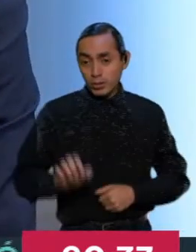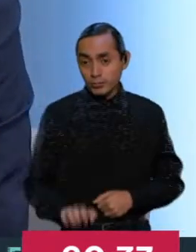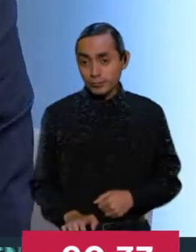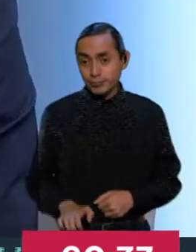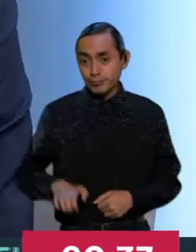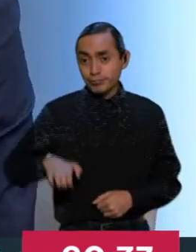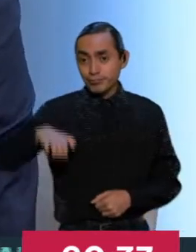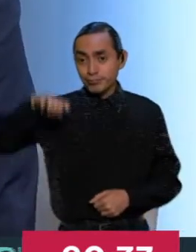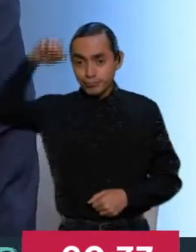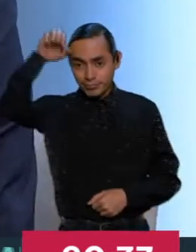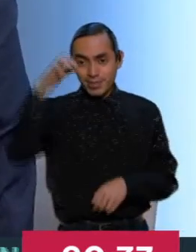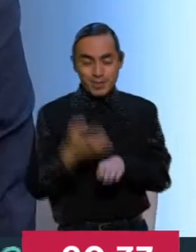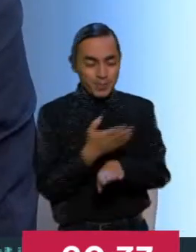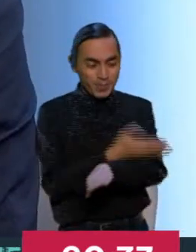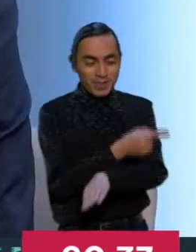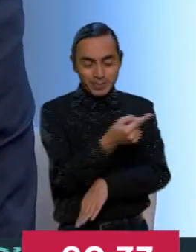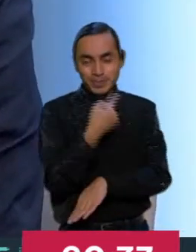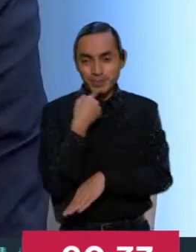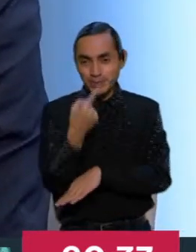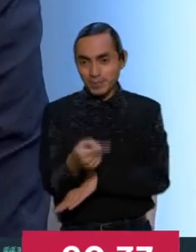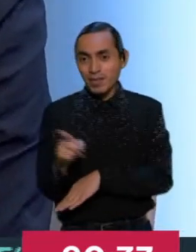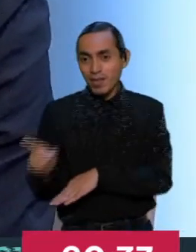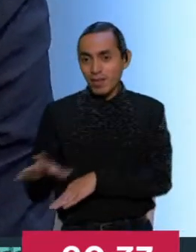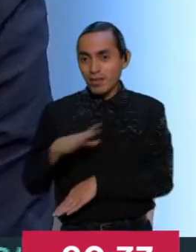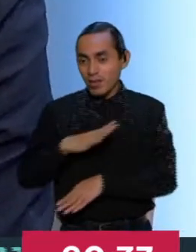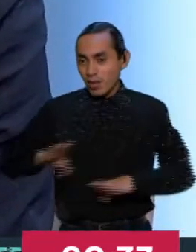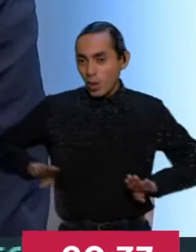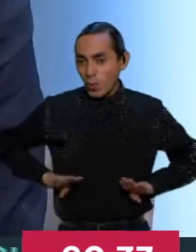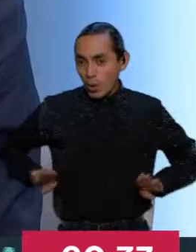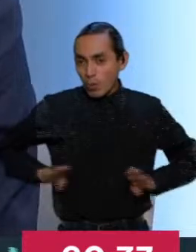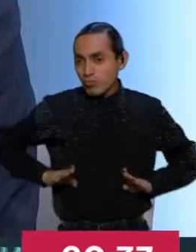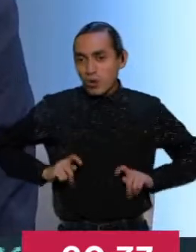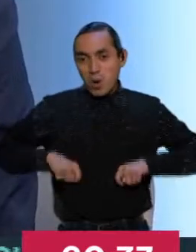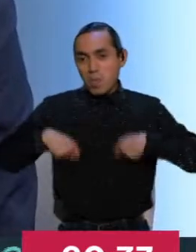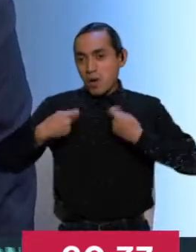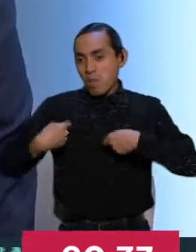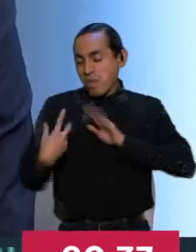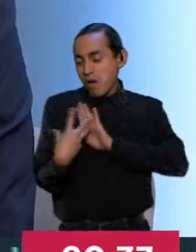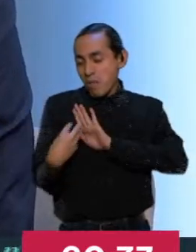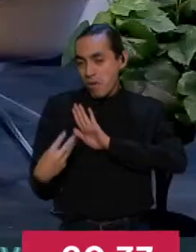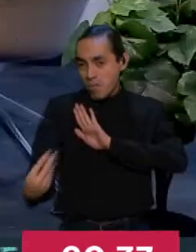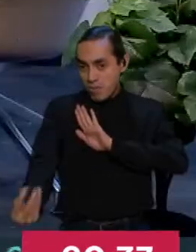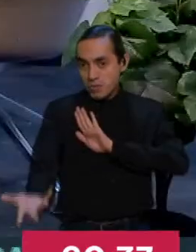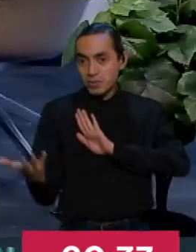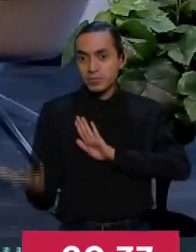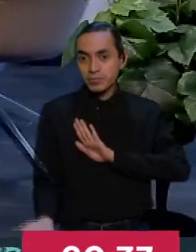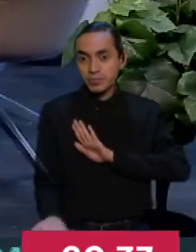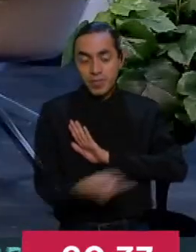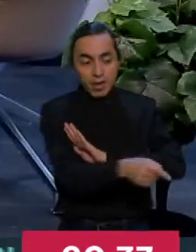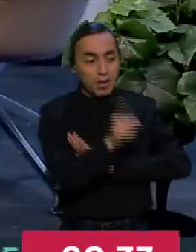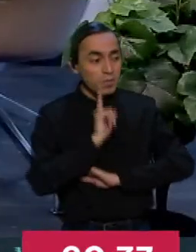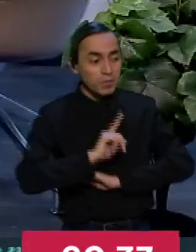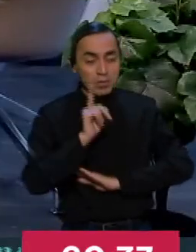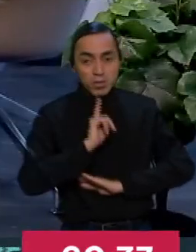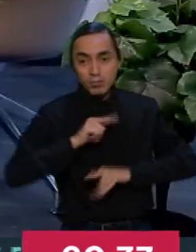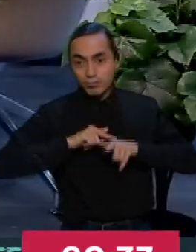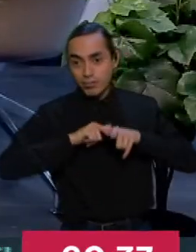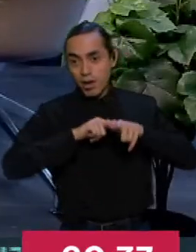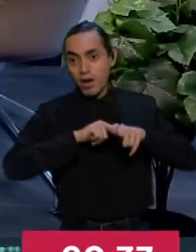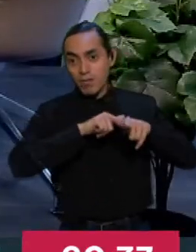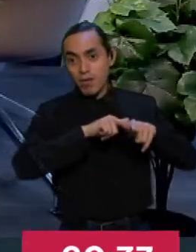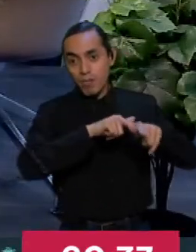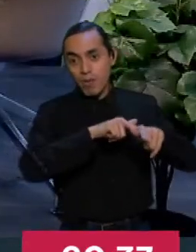con lo que comenta Luz de estos patrones tradicionales y hegemónicos, y las mujeres sigan avanzando y